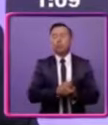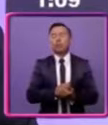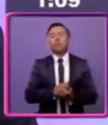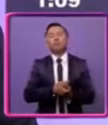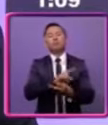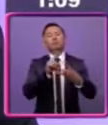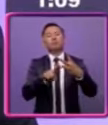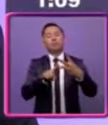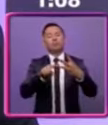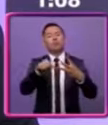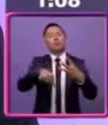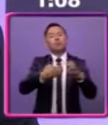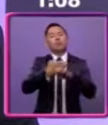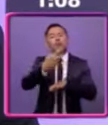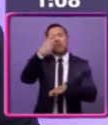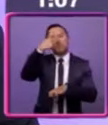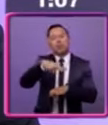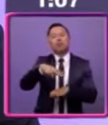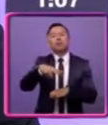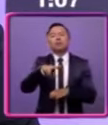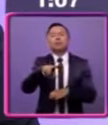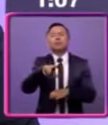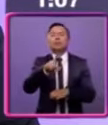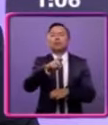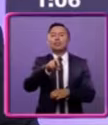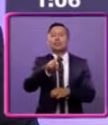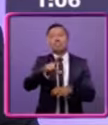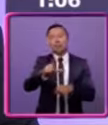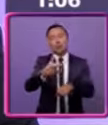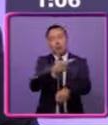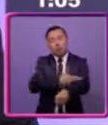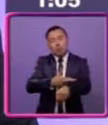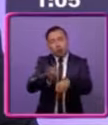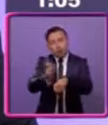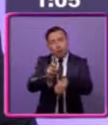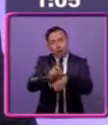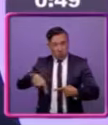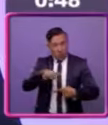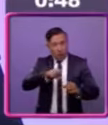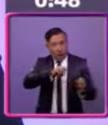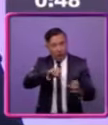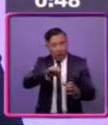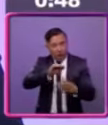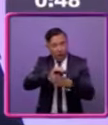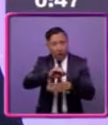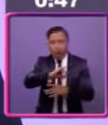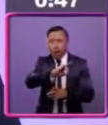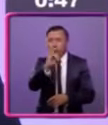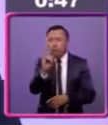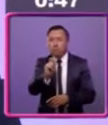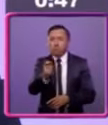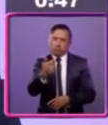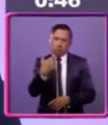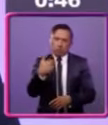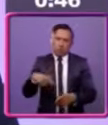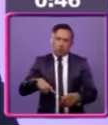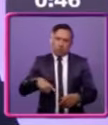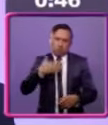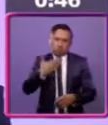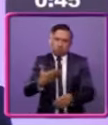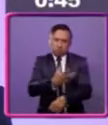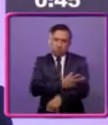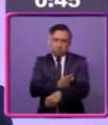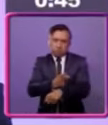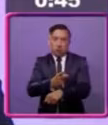1 por ciento de probabilidad de ganar las elecciones o gráficos que sean y falten cinco